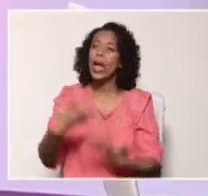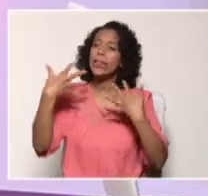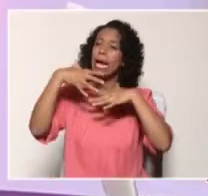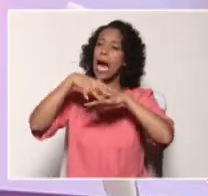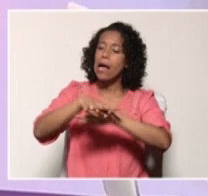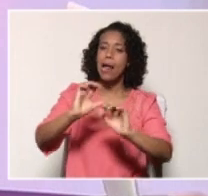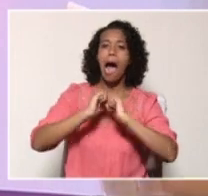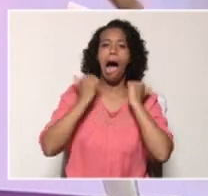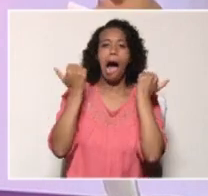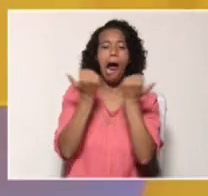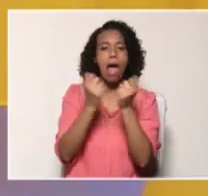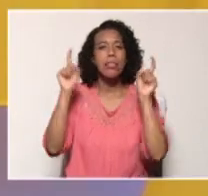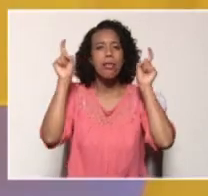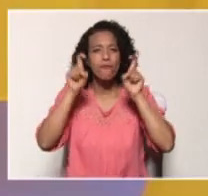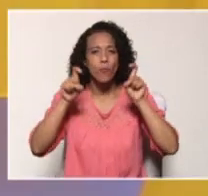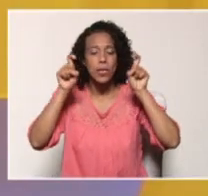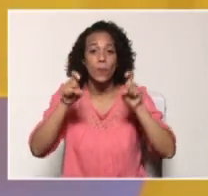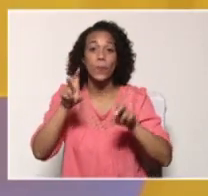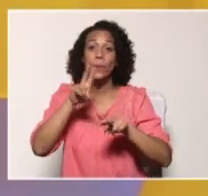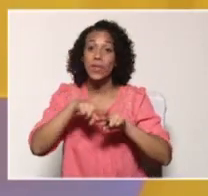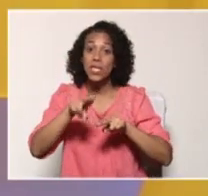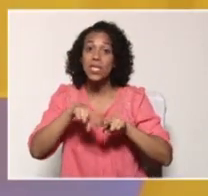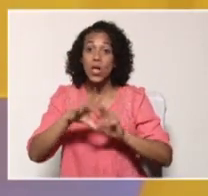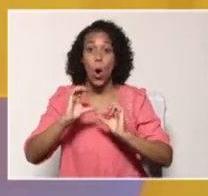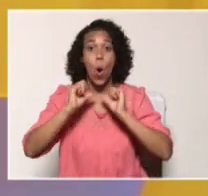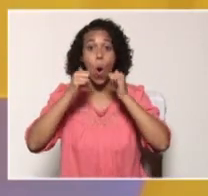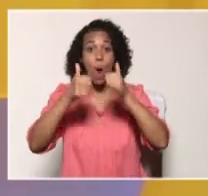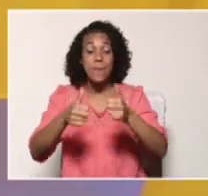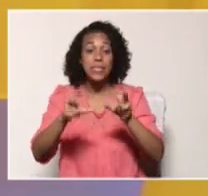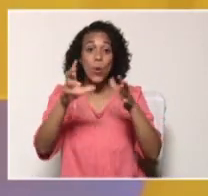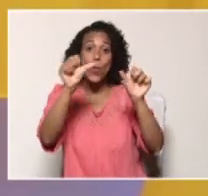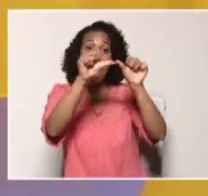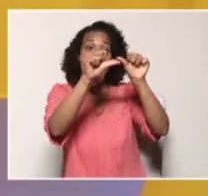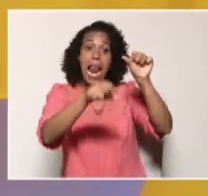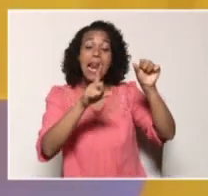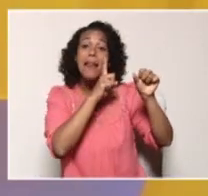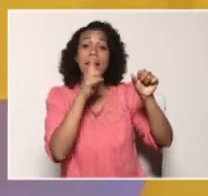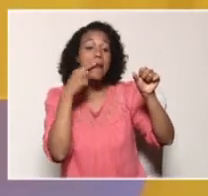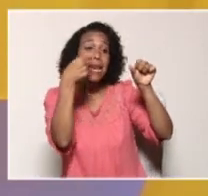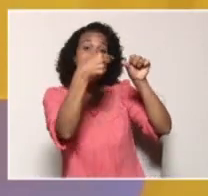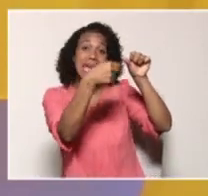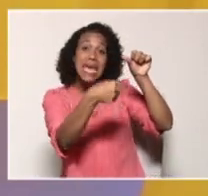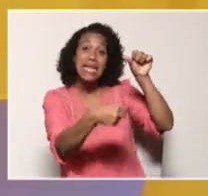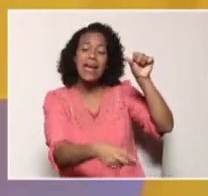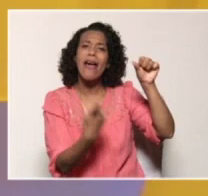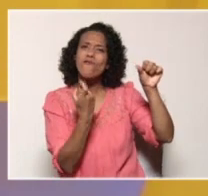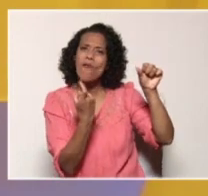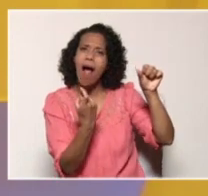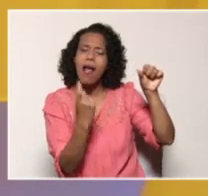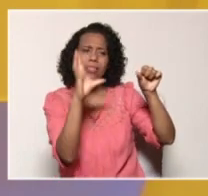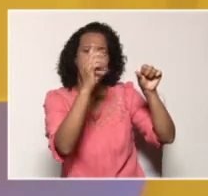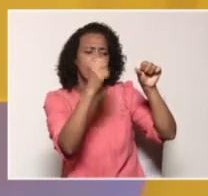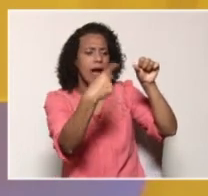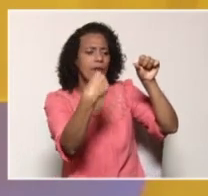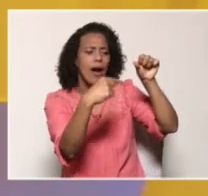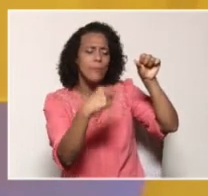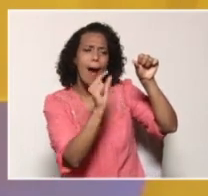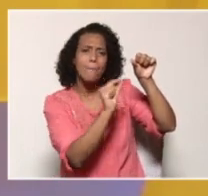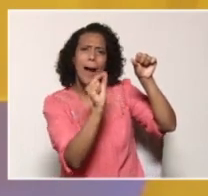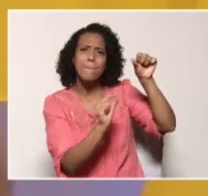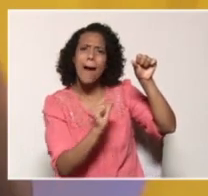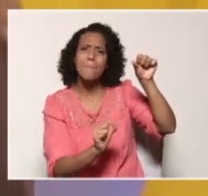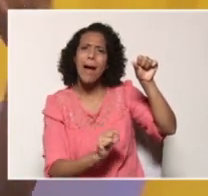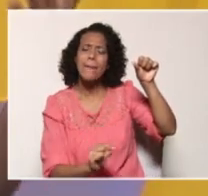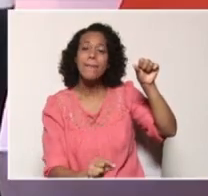integrando las áreas? Bueno, mi niño puede comenzar a hacer la lista de lo que nos hace falta en casa. Exacto. Y haciendo la